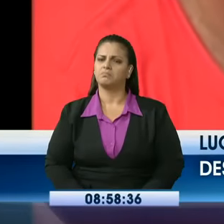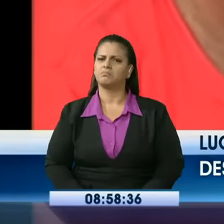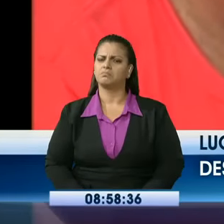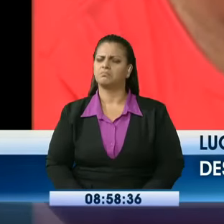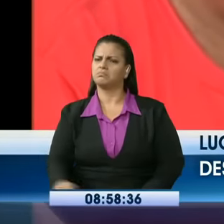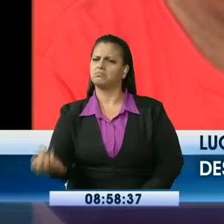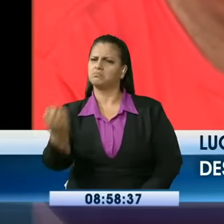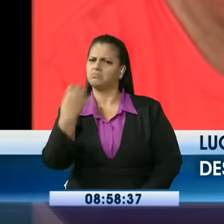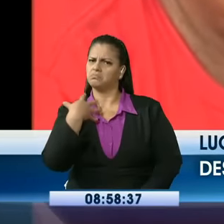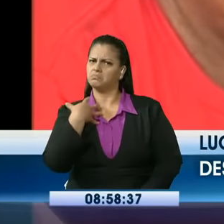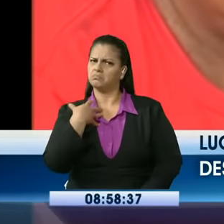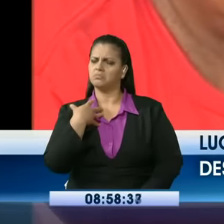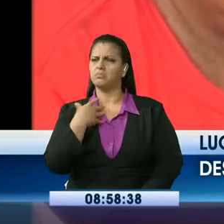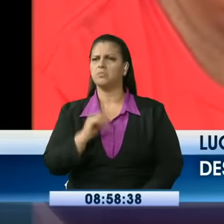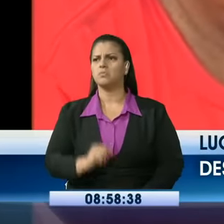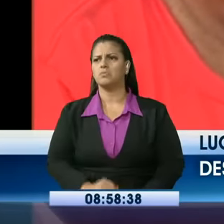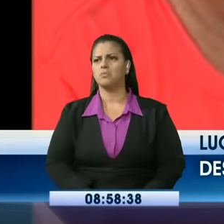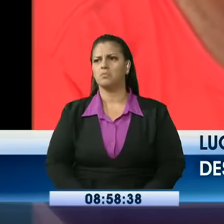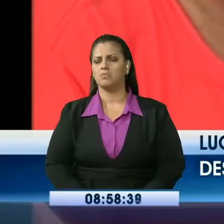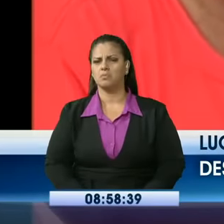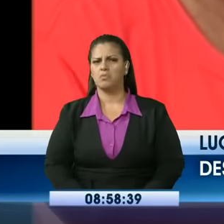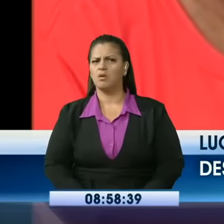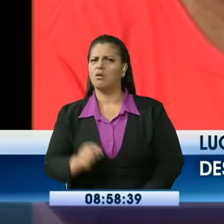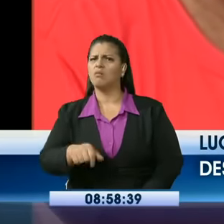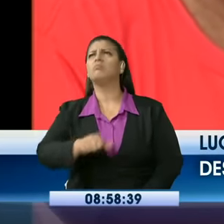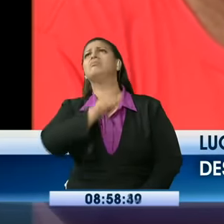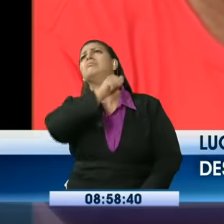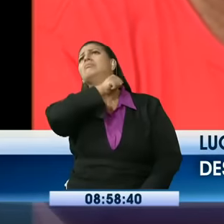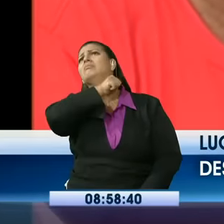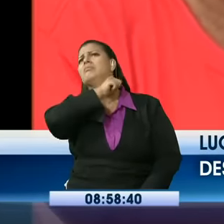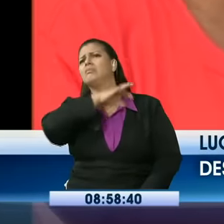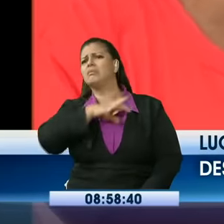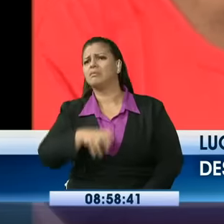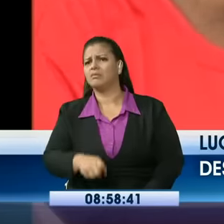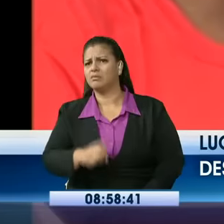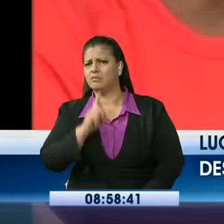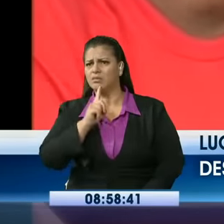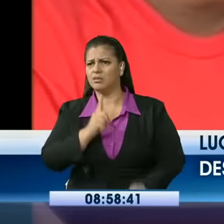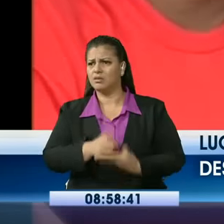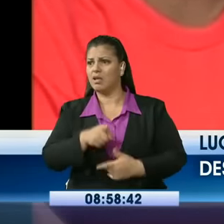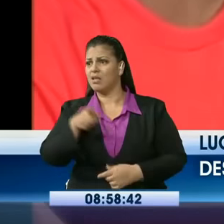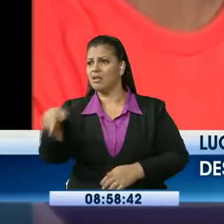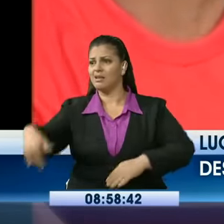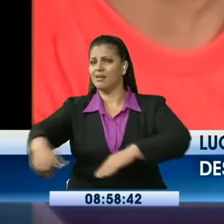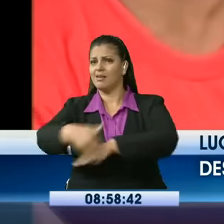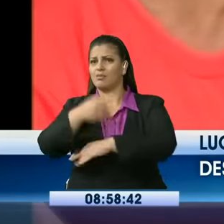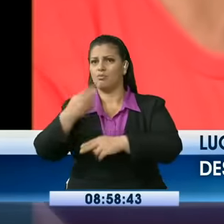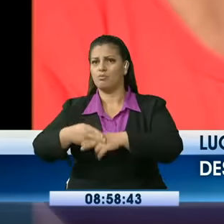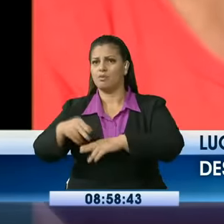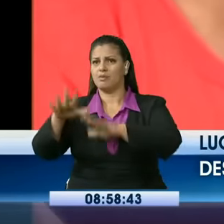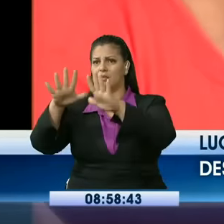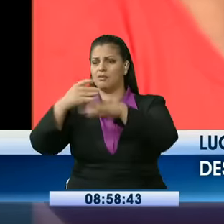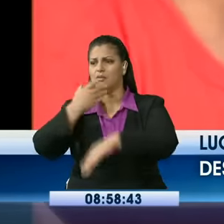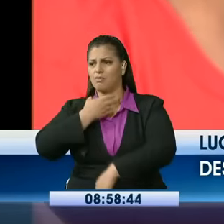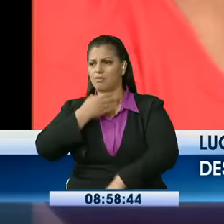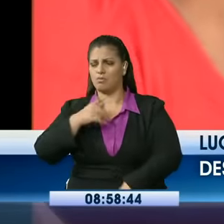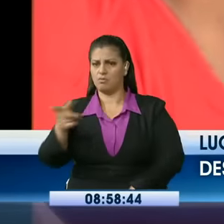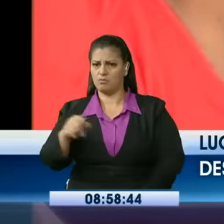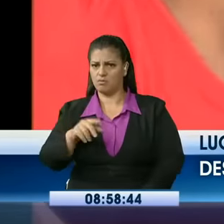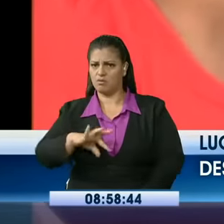obviamente, salir frente a las cámaras, pero que los asaltos más se cometen en la otra esquina, la esquina de 10 de agosto, ¿es cierto? Sí, es más bravo, sí, por allá es más fuerte